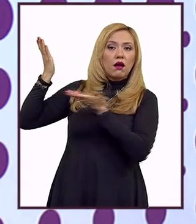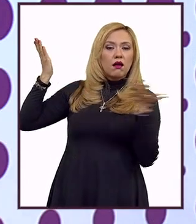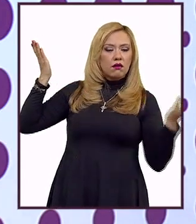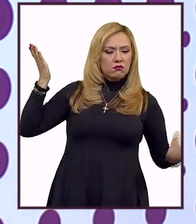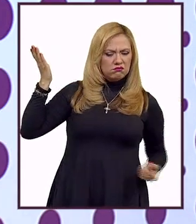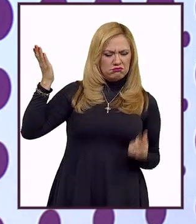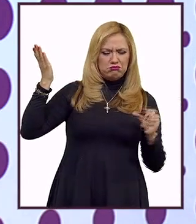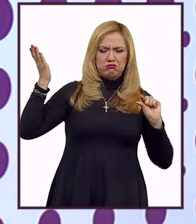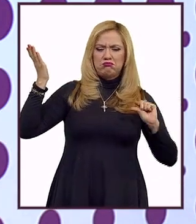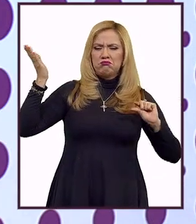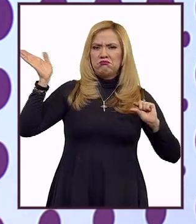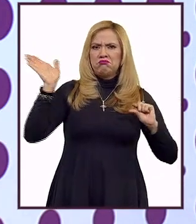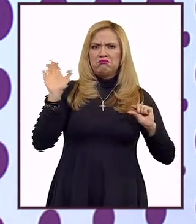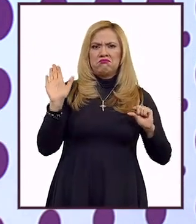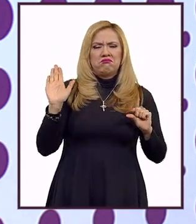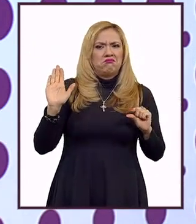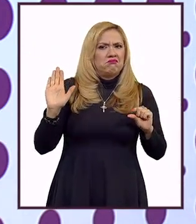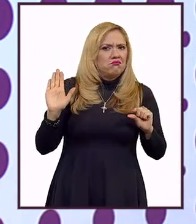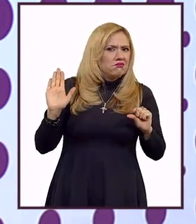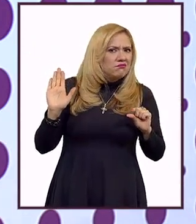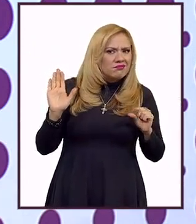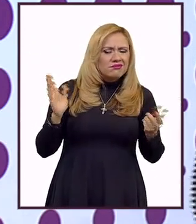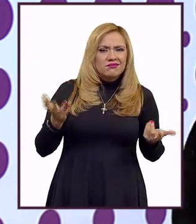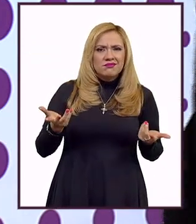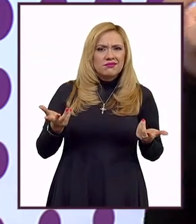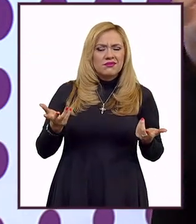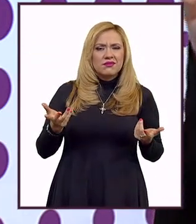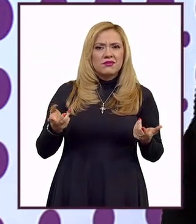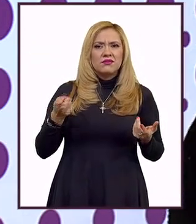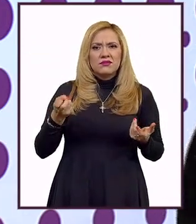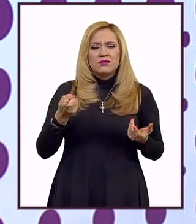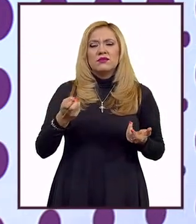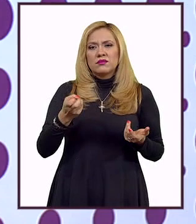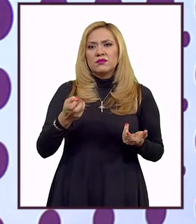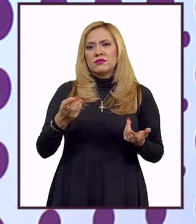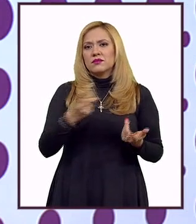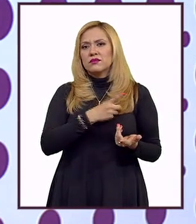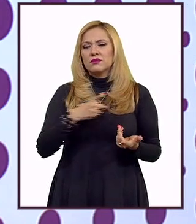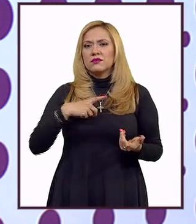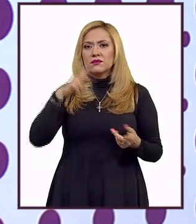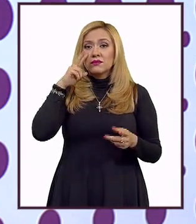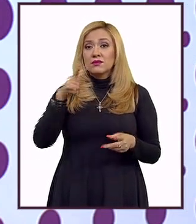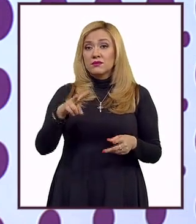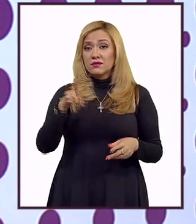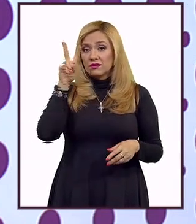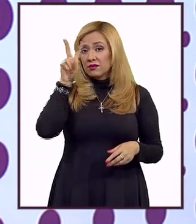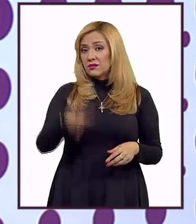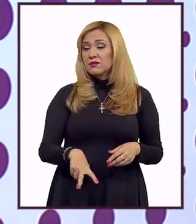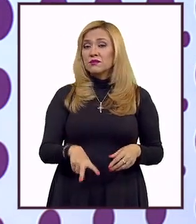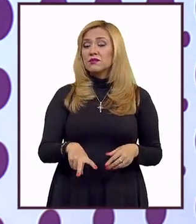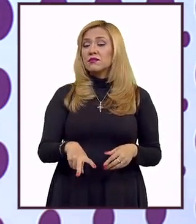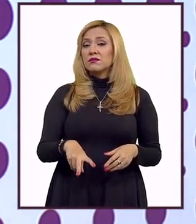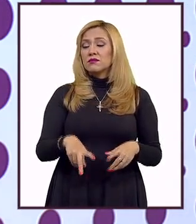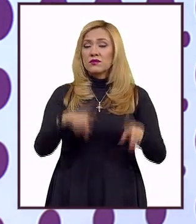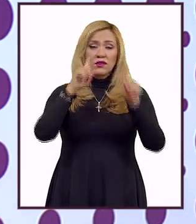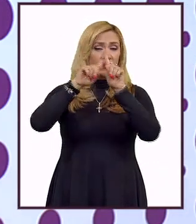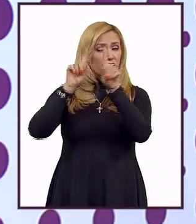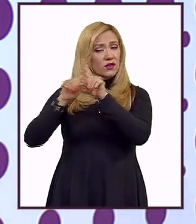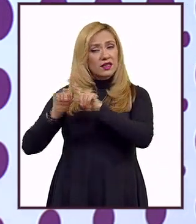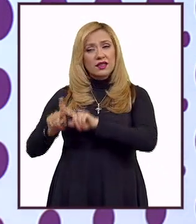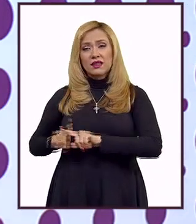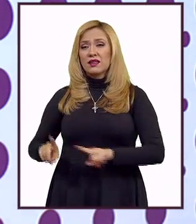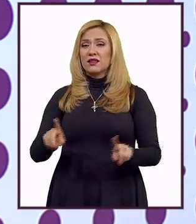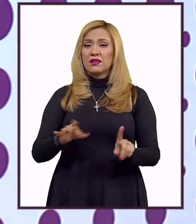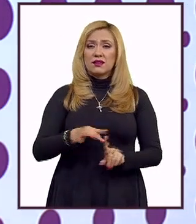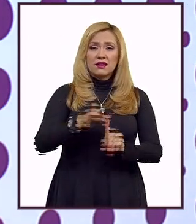justamente este tema de la tortura y de los tratos o penas crueles, inhumanos y degradantes es multifactorial, ¿no? Claro.